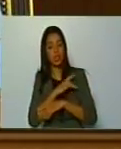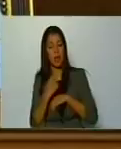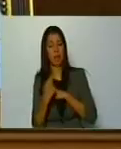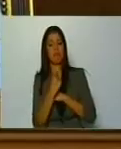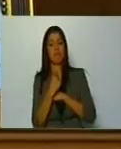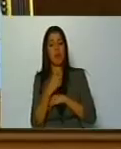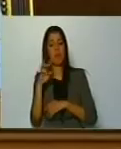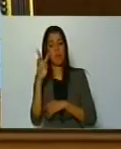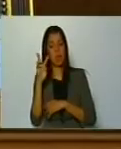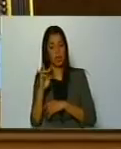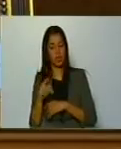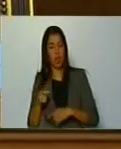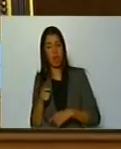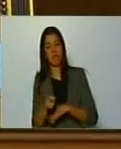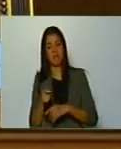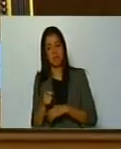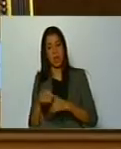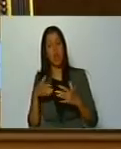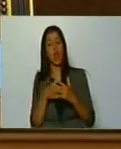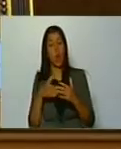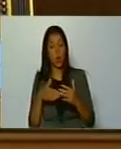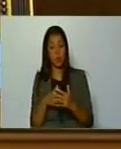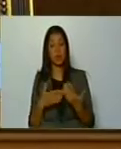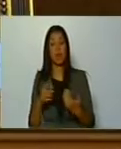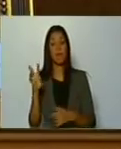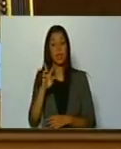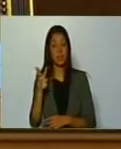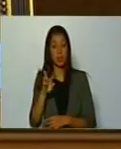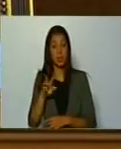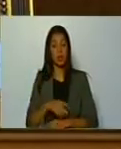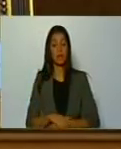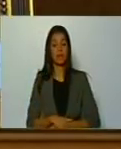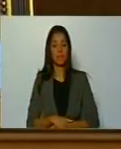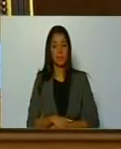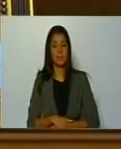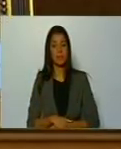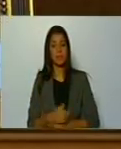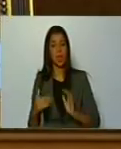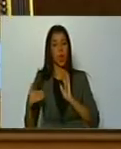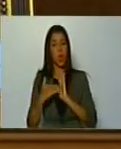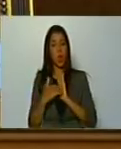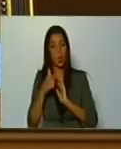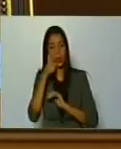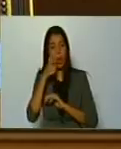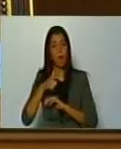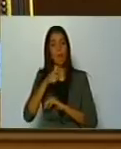graves hostilidades y agresiones contra Venezuela, contra su pueblo.